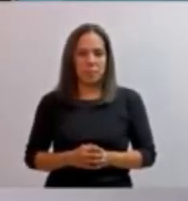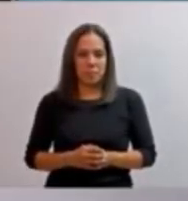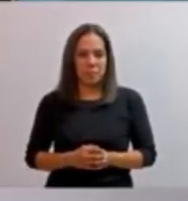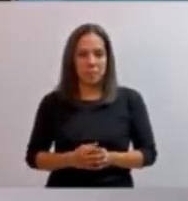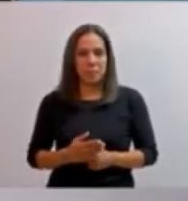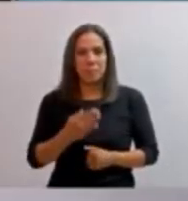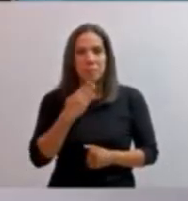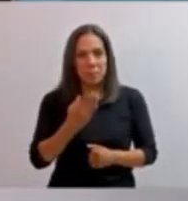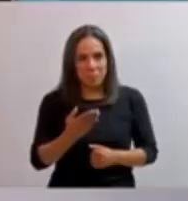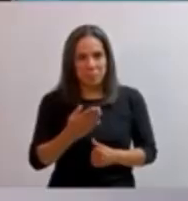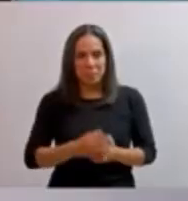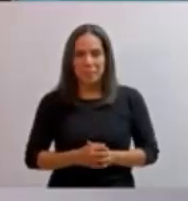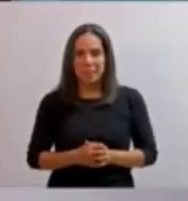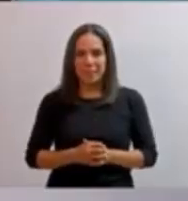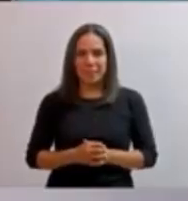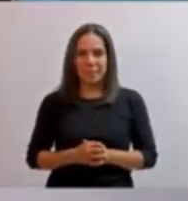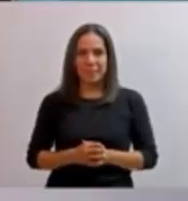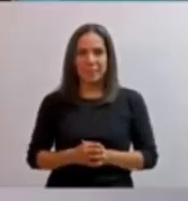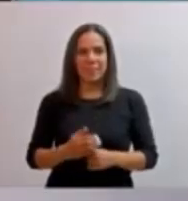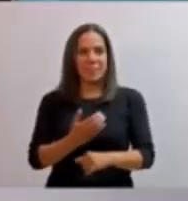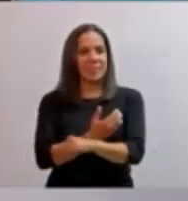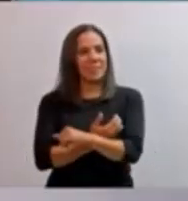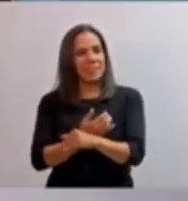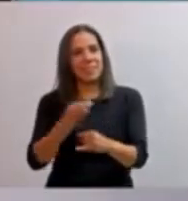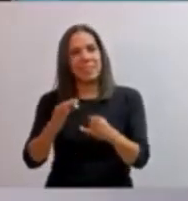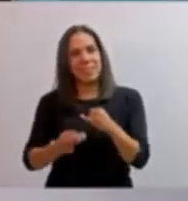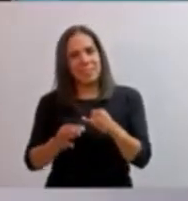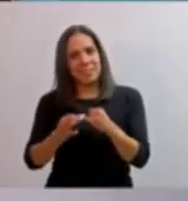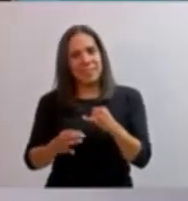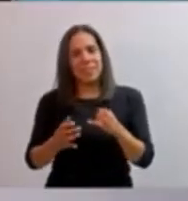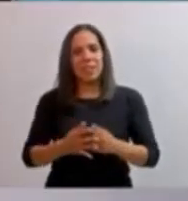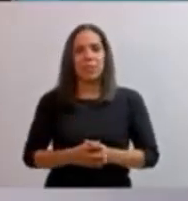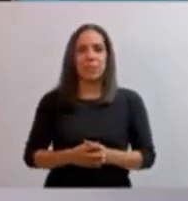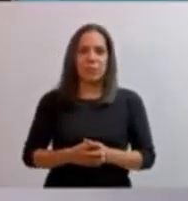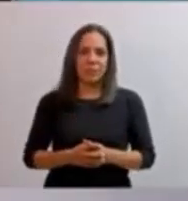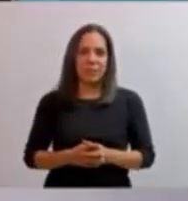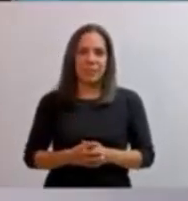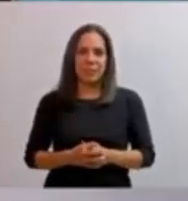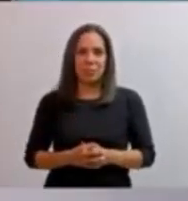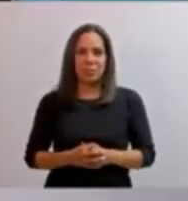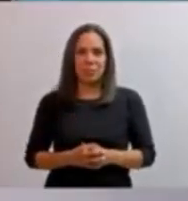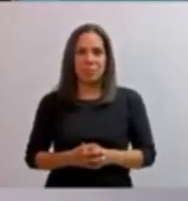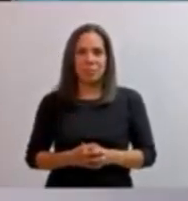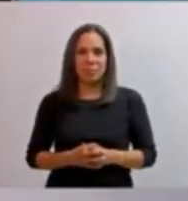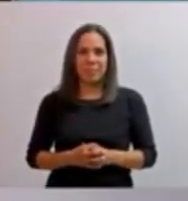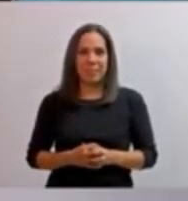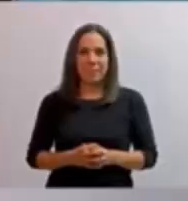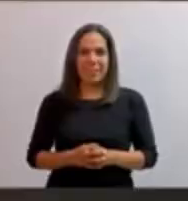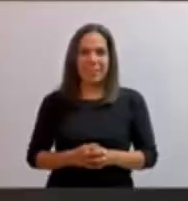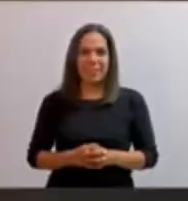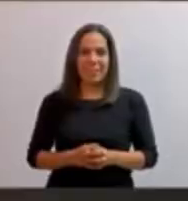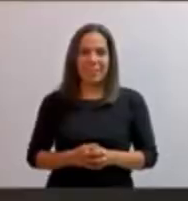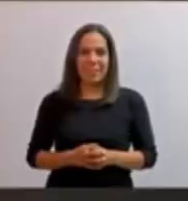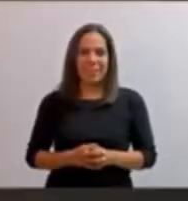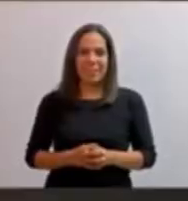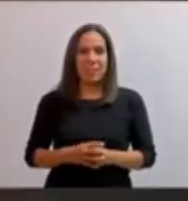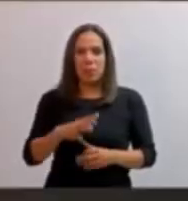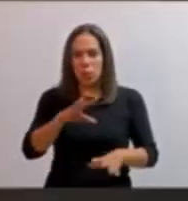damos paso a esta última parte del conversatorio, donde me he permitido